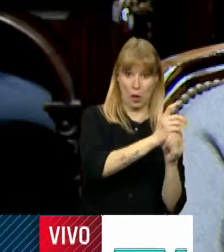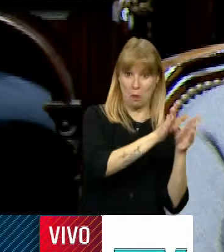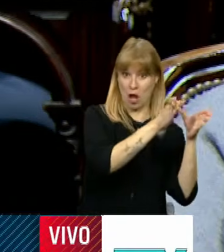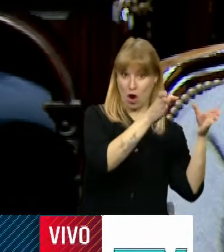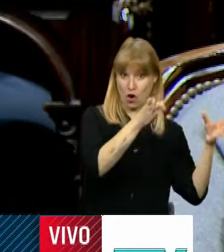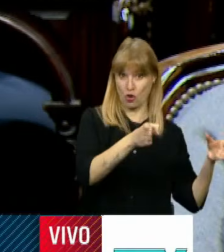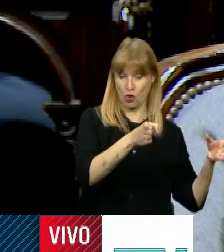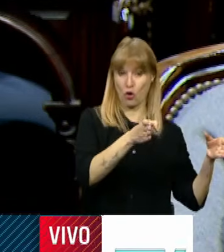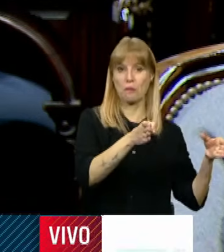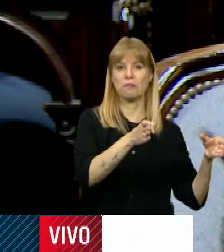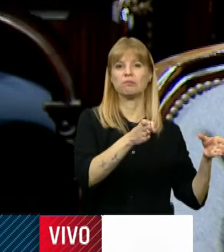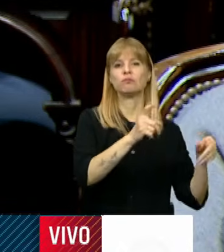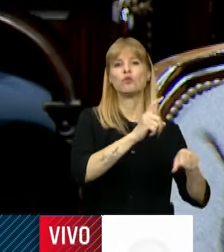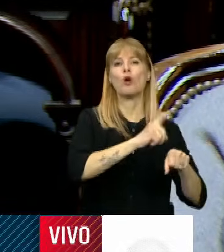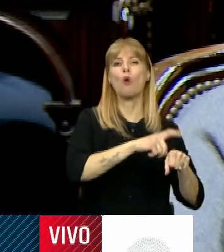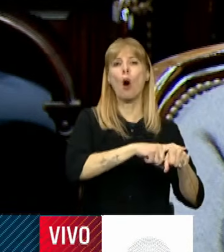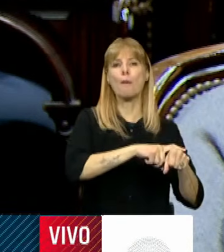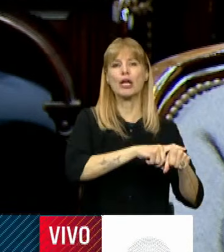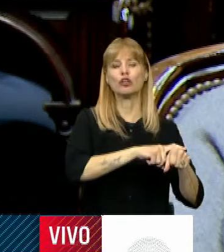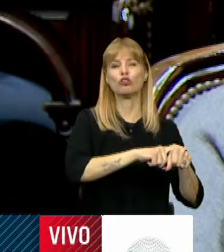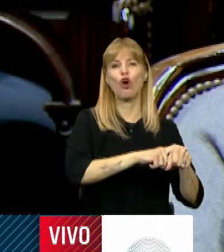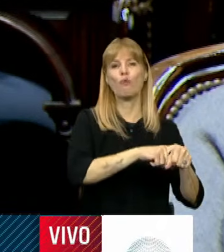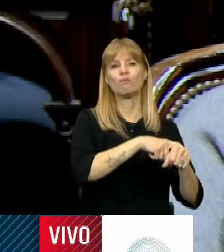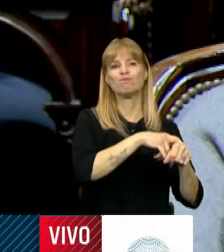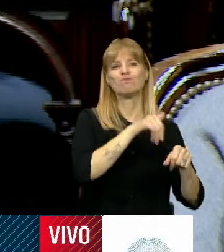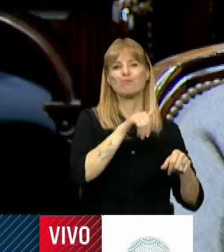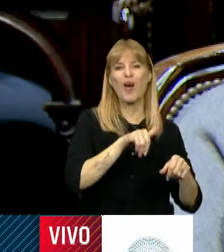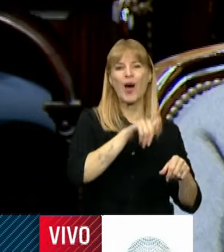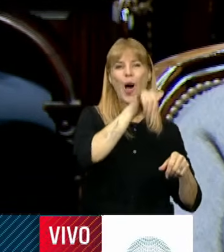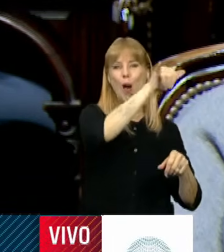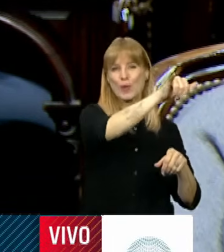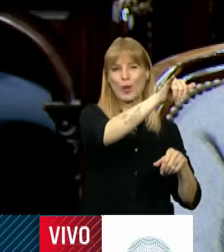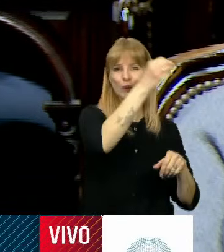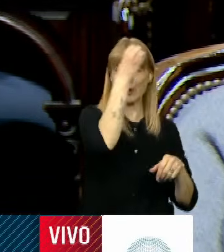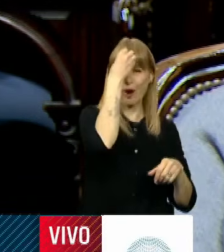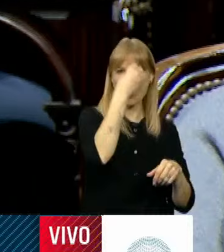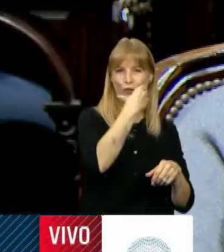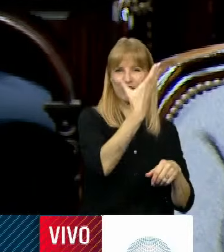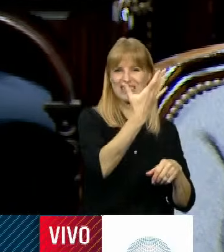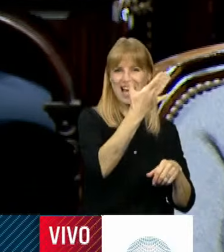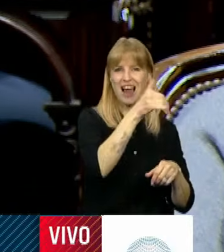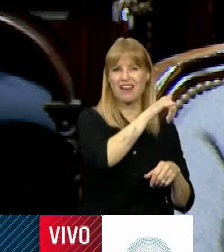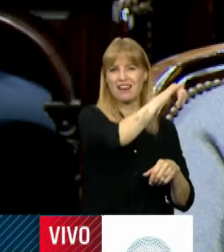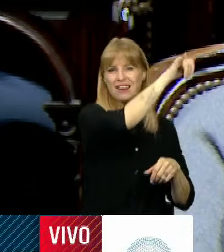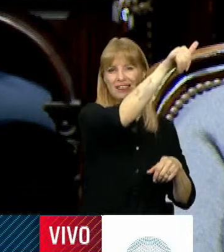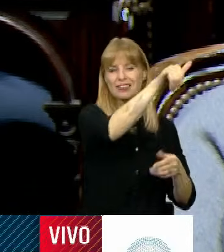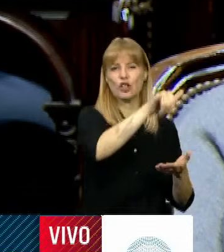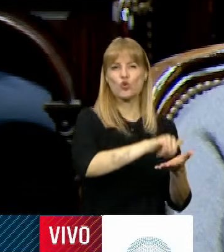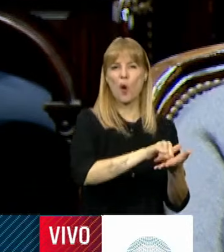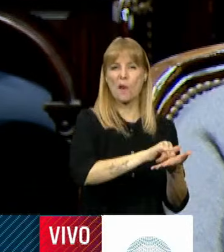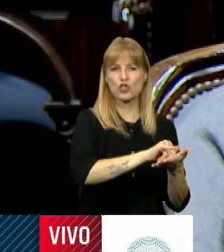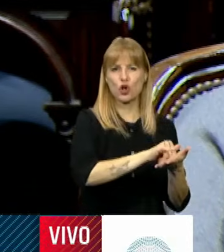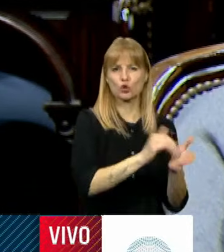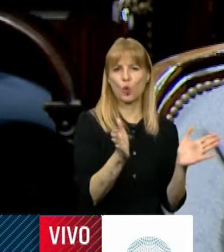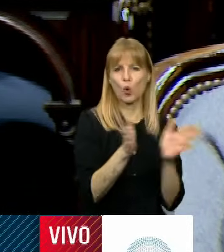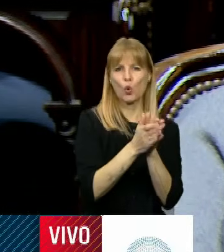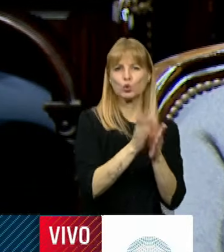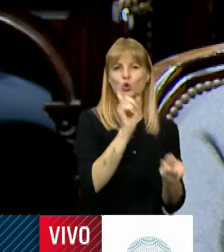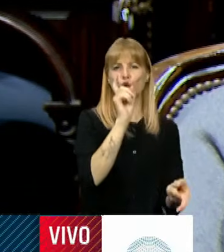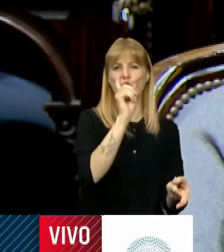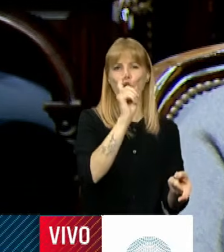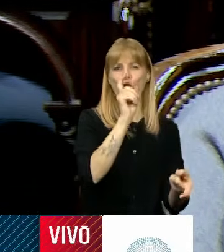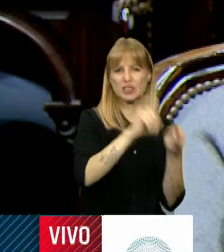cuando se subió con su mujer al avión oficial que lo llevó a Nueva York. Hubo